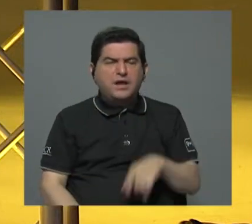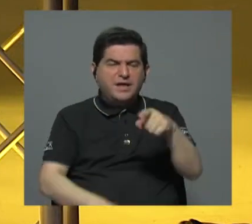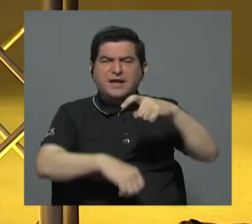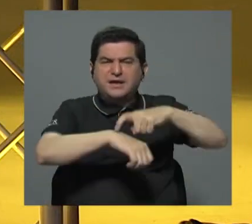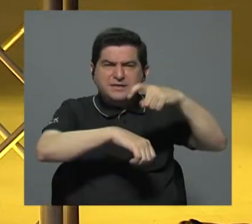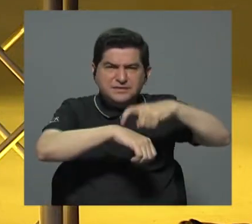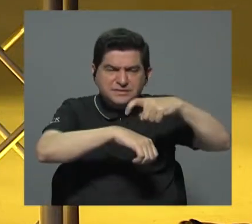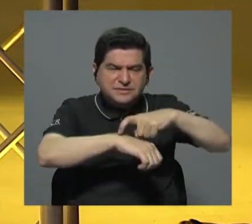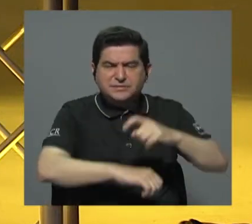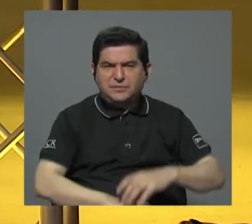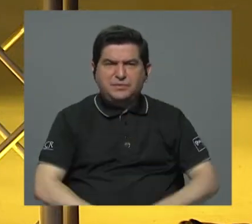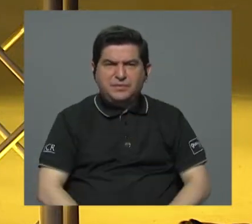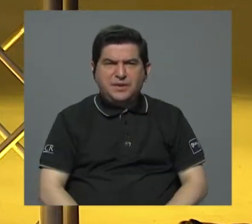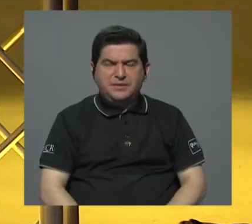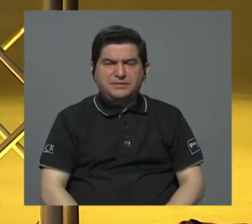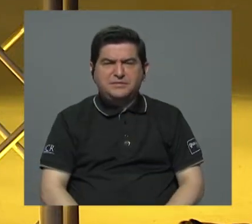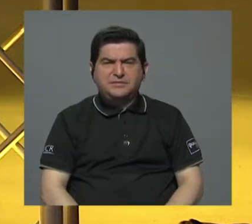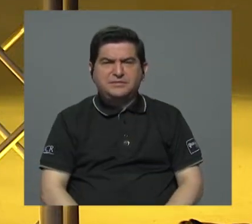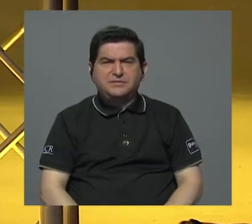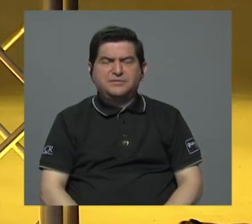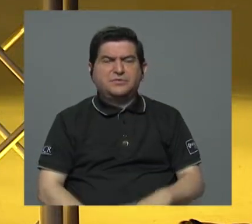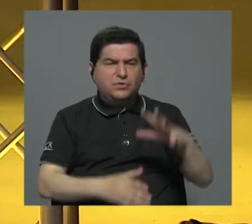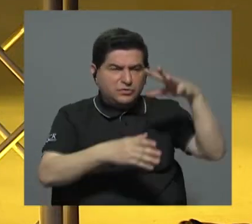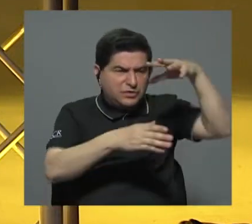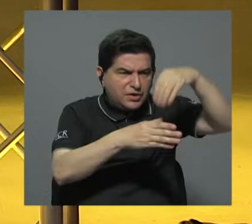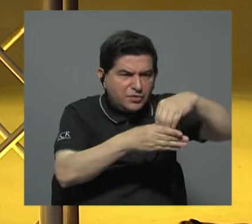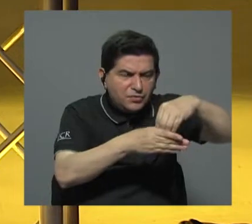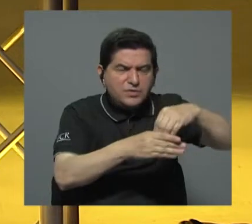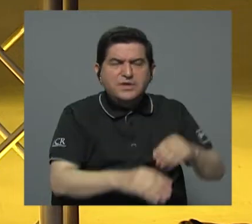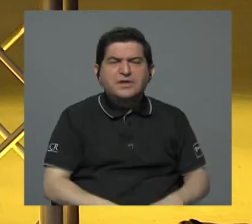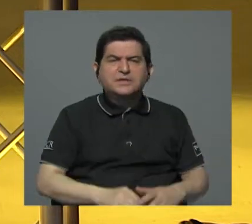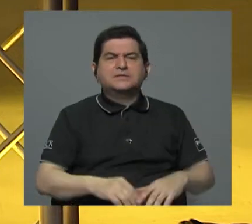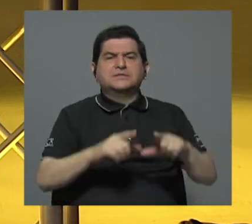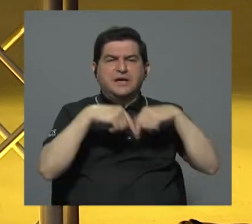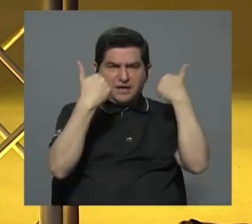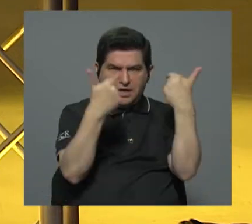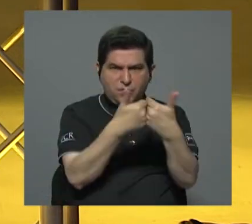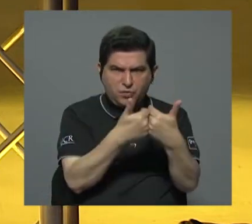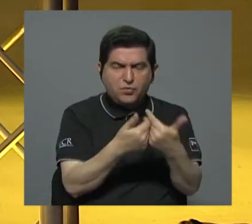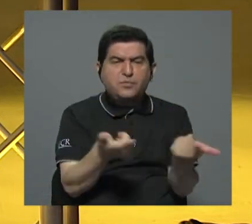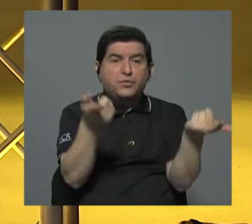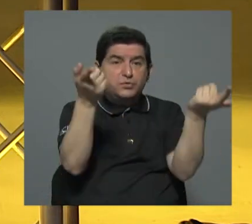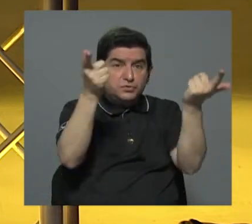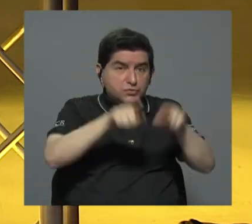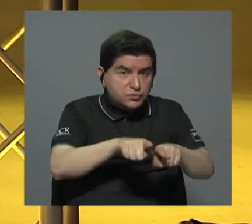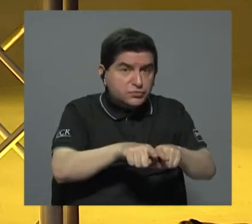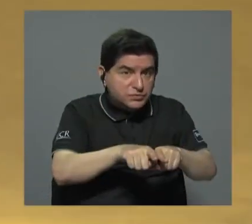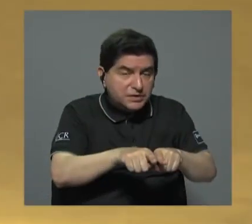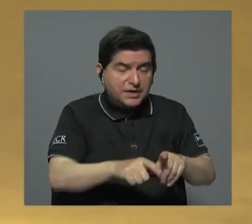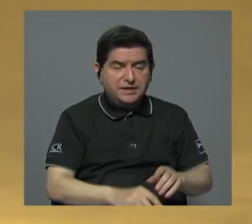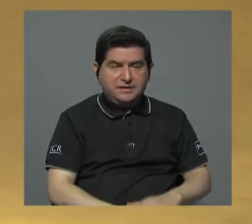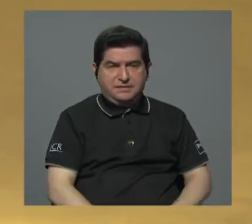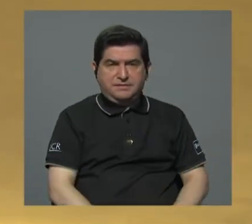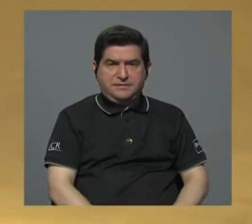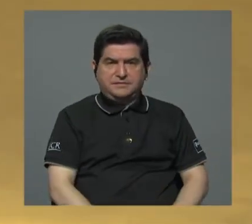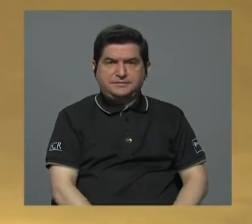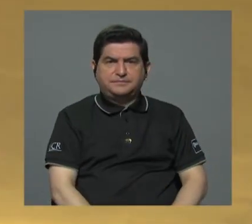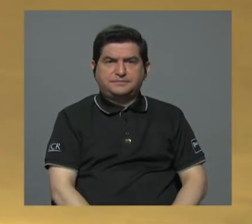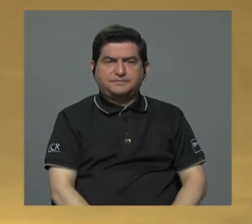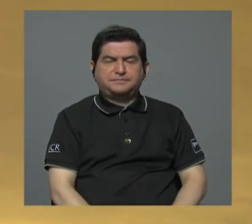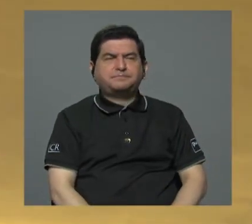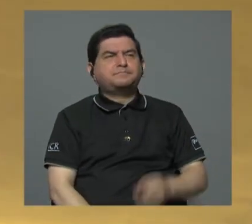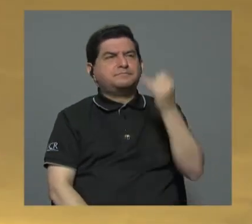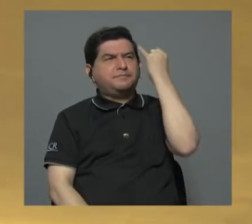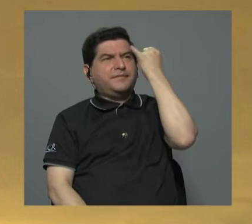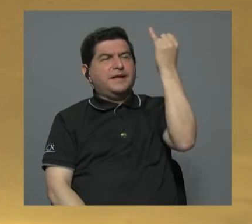integraban a los grupos que estaban ahí ocurre, e incluso la